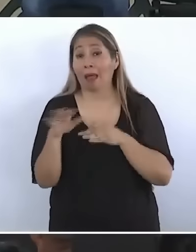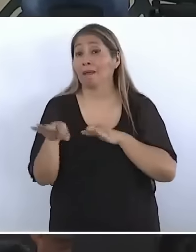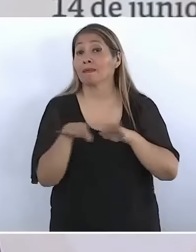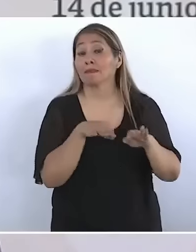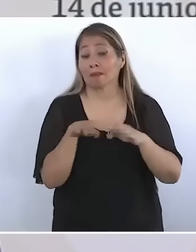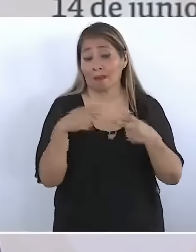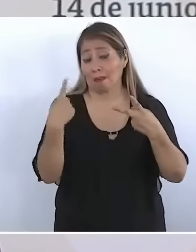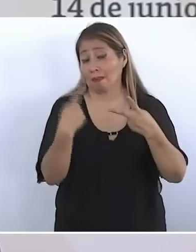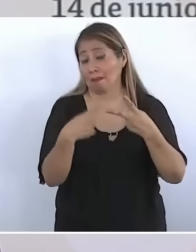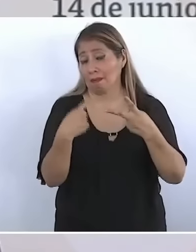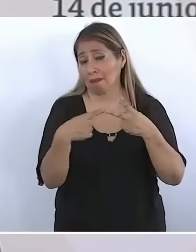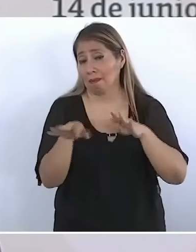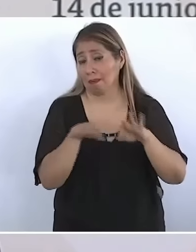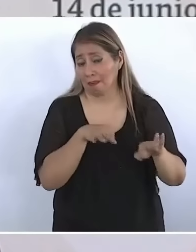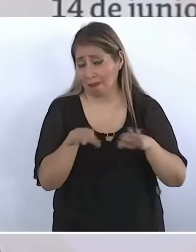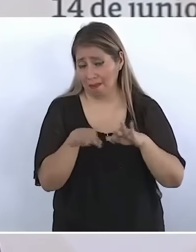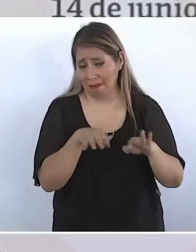trabajadora.